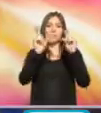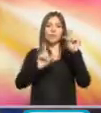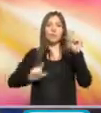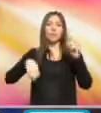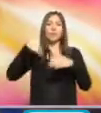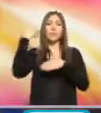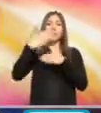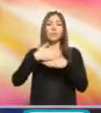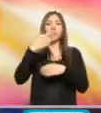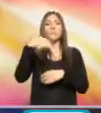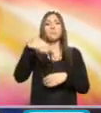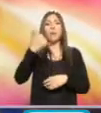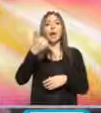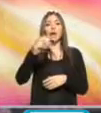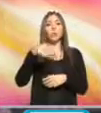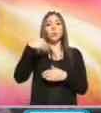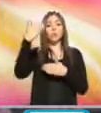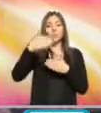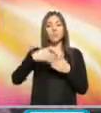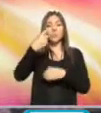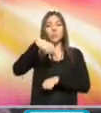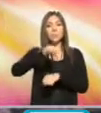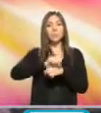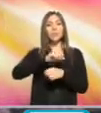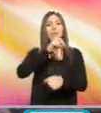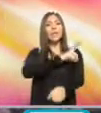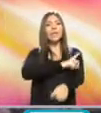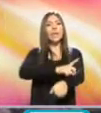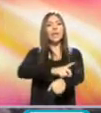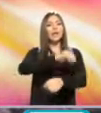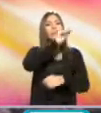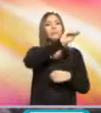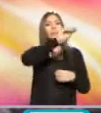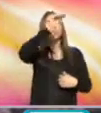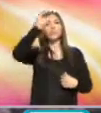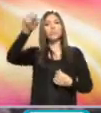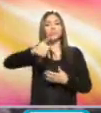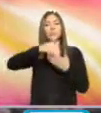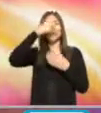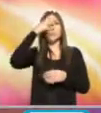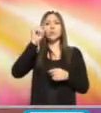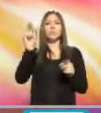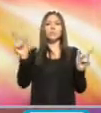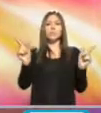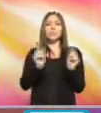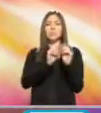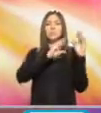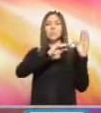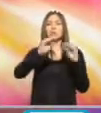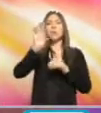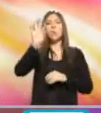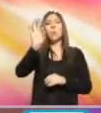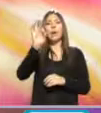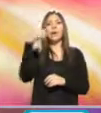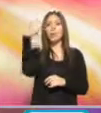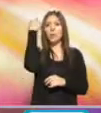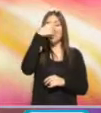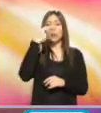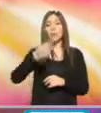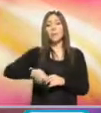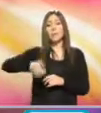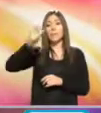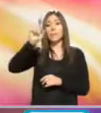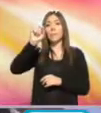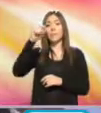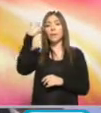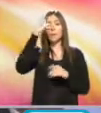a estar en todas las delegaciones en la Ciudad de México. Es una capacitación muy corta de 40 horas, pero que las primeras 20 horas son